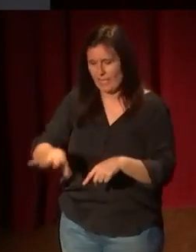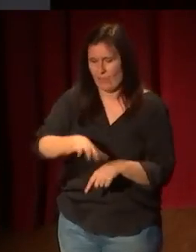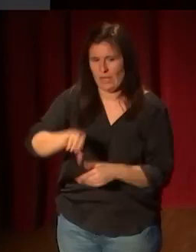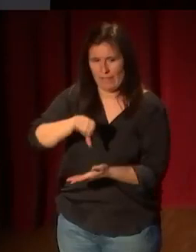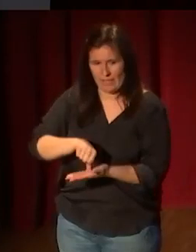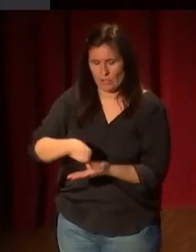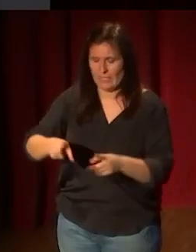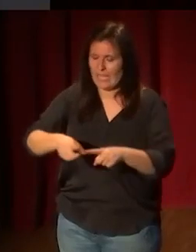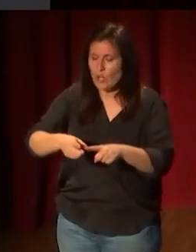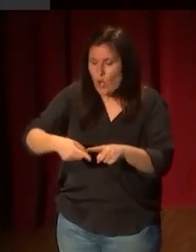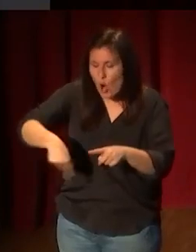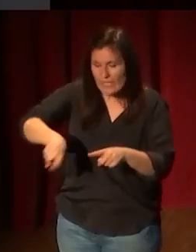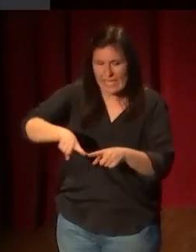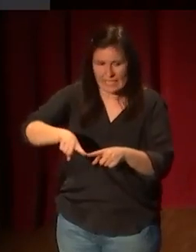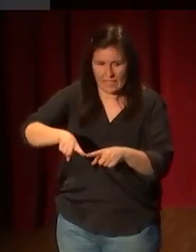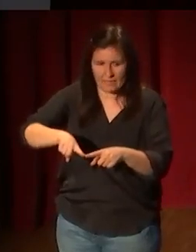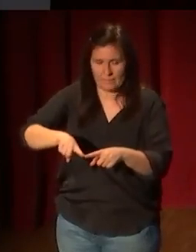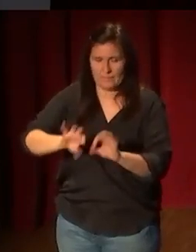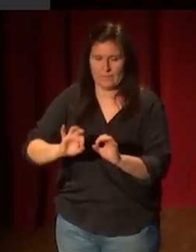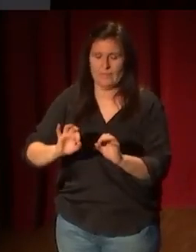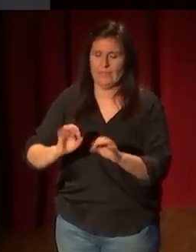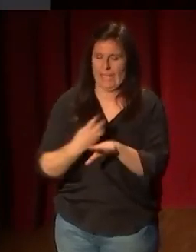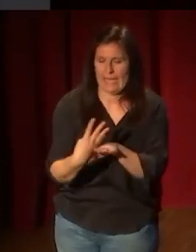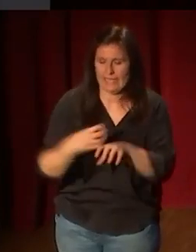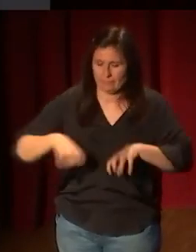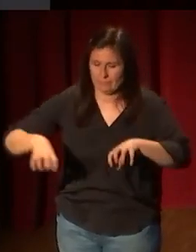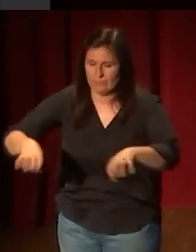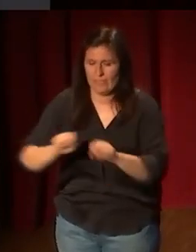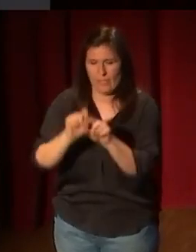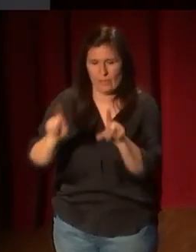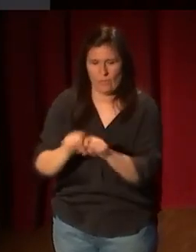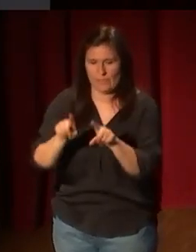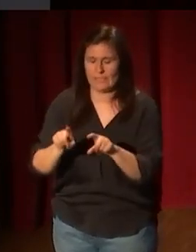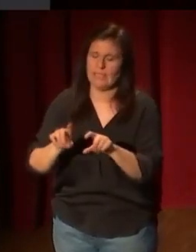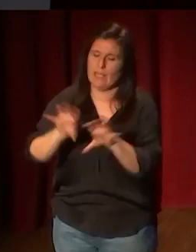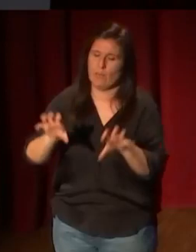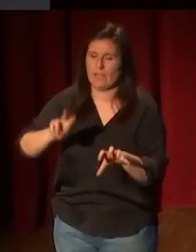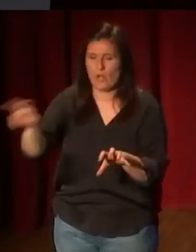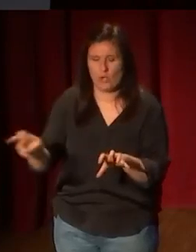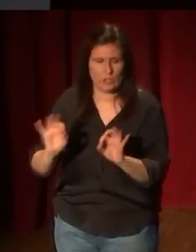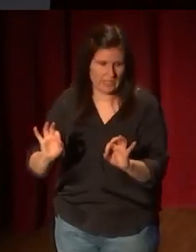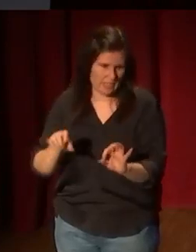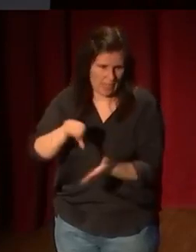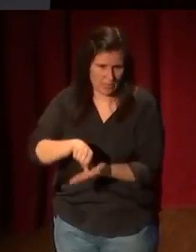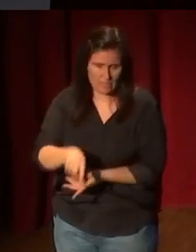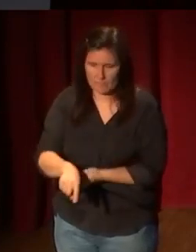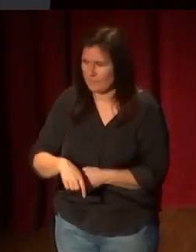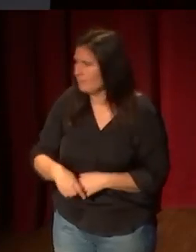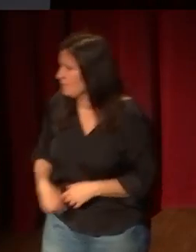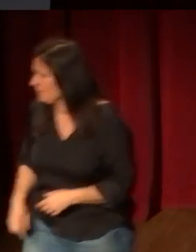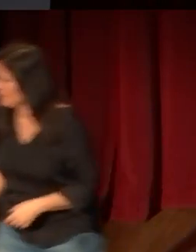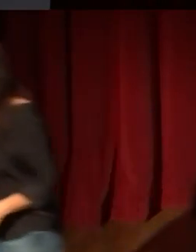de esta glorieta de jardines de fuentes monumentales y de mobiliario urbano a partir de ahora